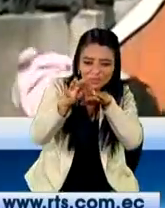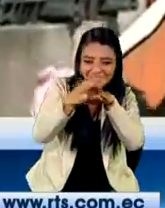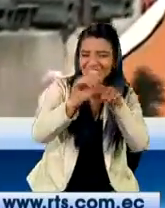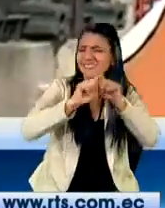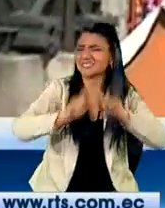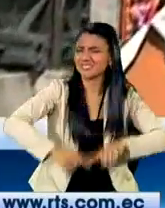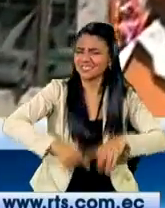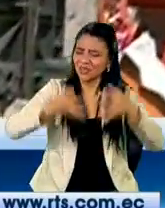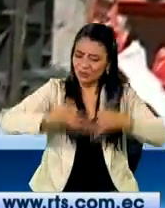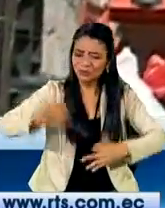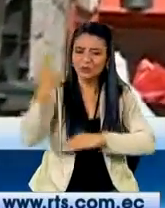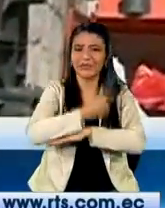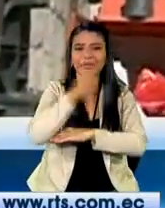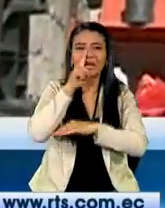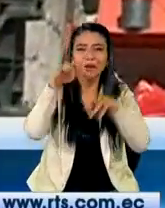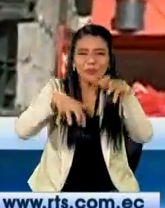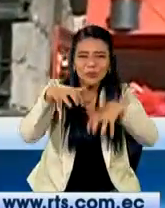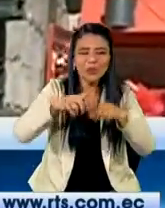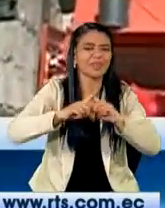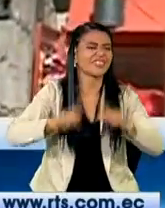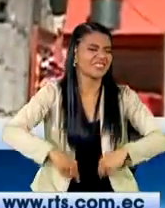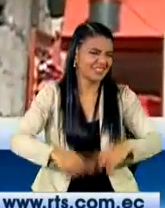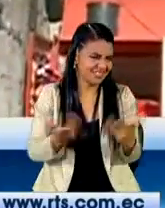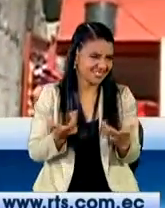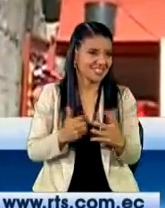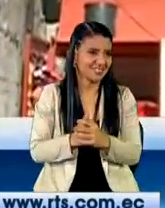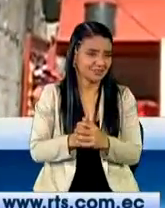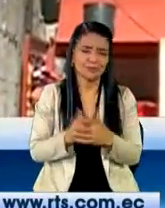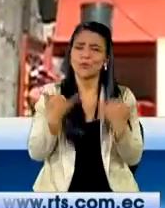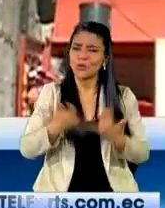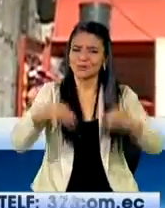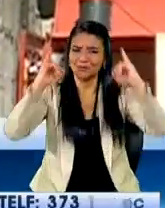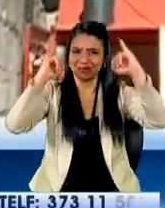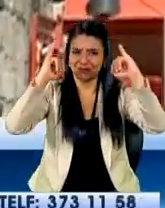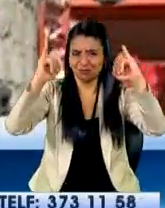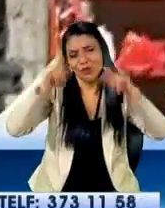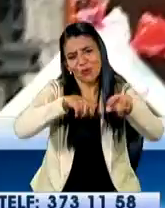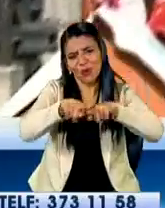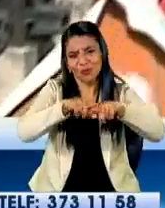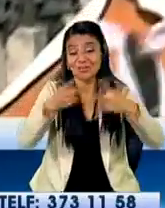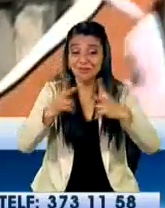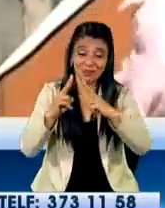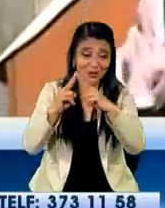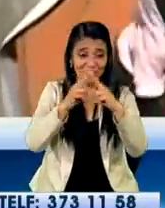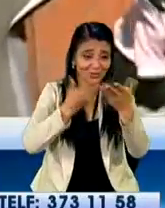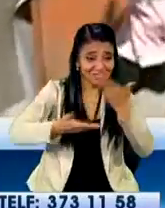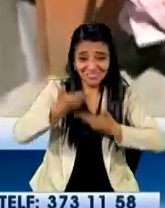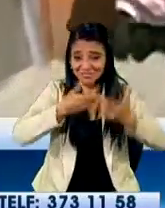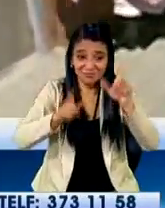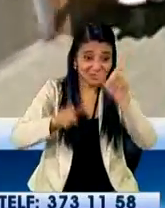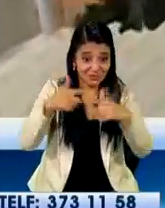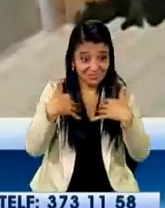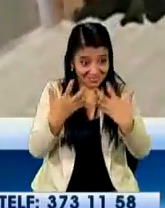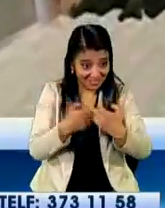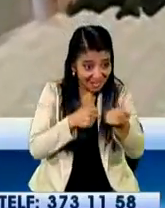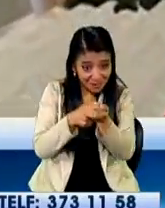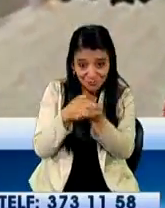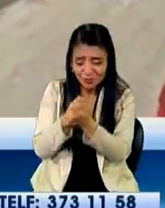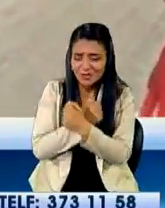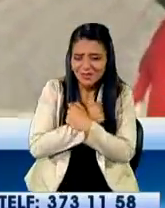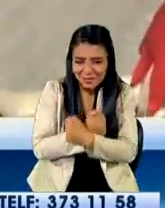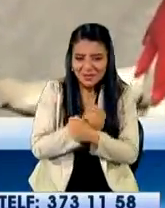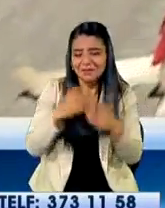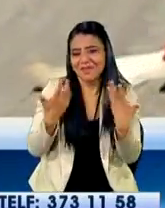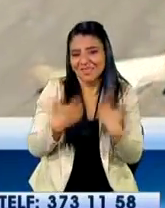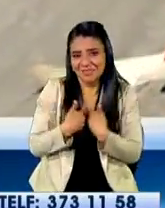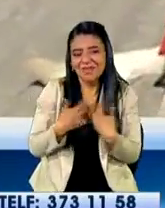bueno, concursos, los premios y mucha diversión, y sobre todo, bueno, a conocernos un ratito entre las personas que aman a los animales y